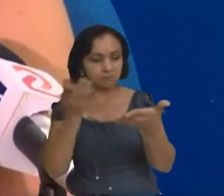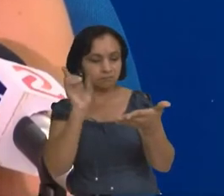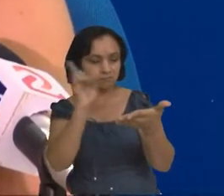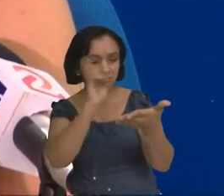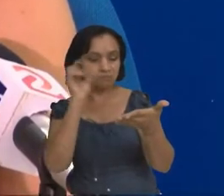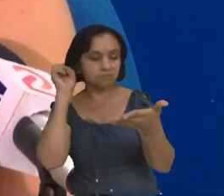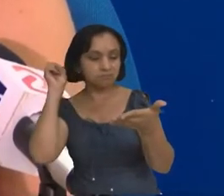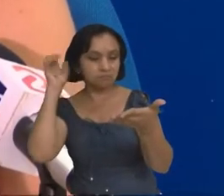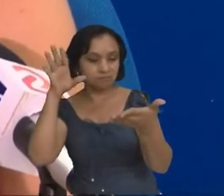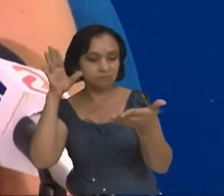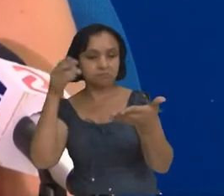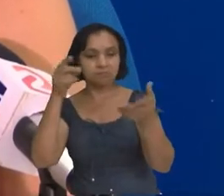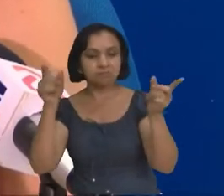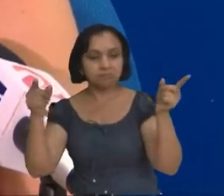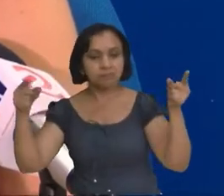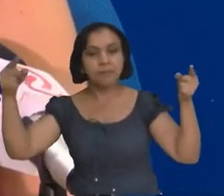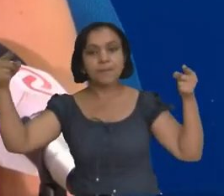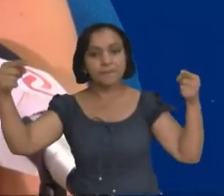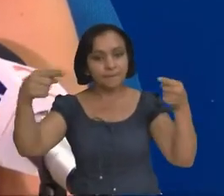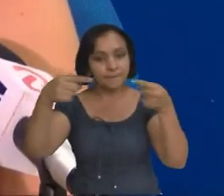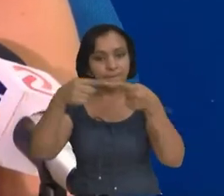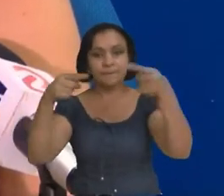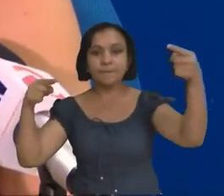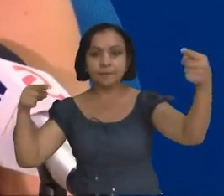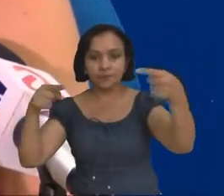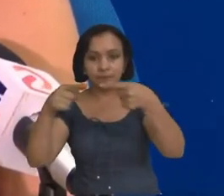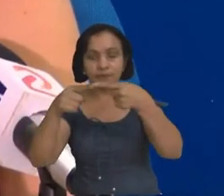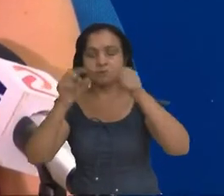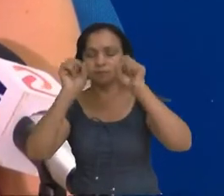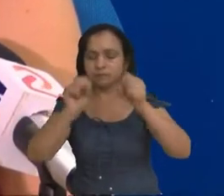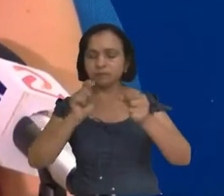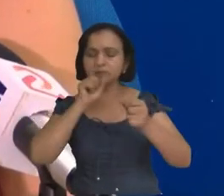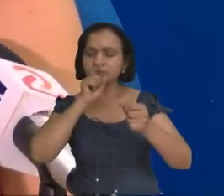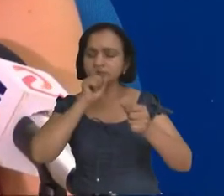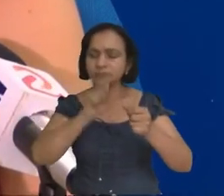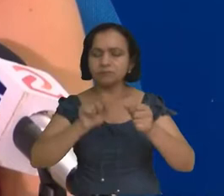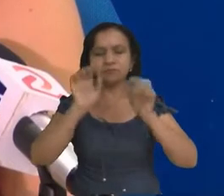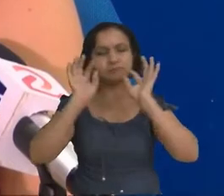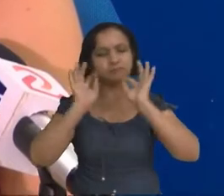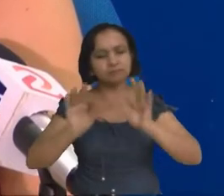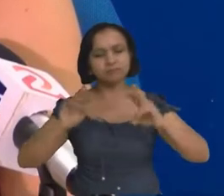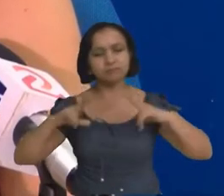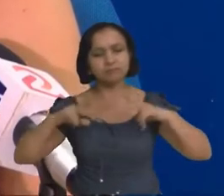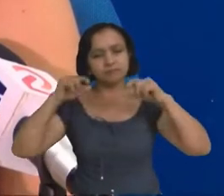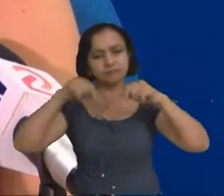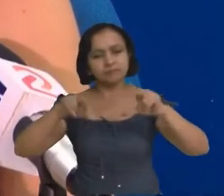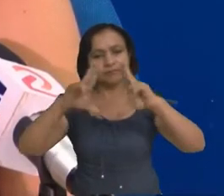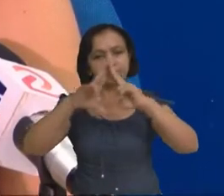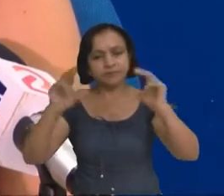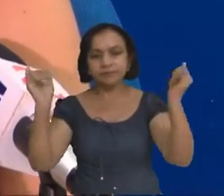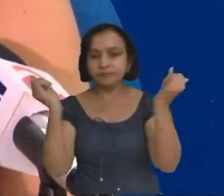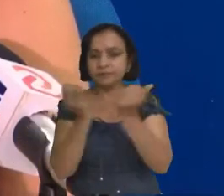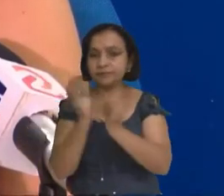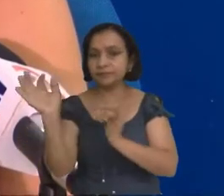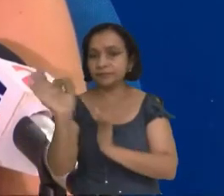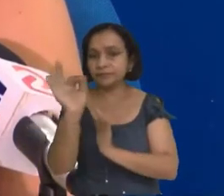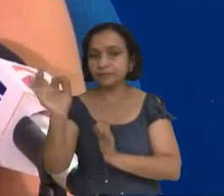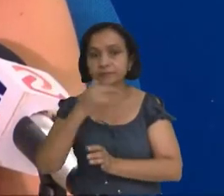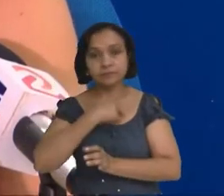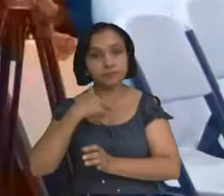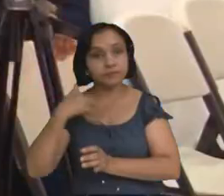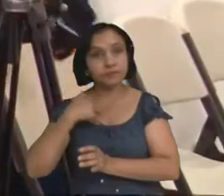turísticos, nuestros mapas, y puedan disfrutar de manera plena su estancia en nuestro país. Asimismo, estaremos